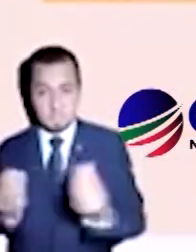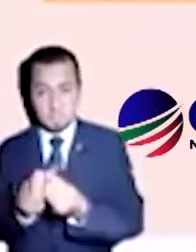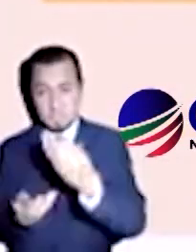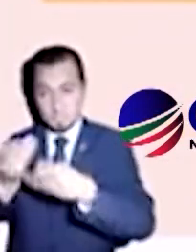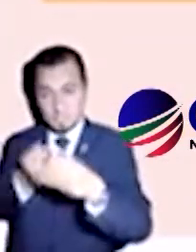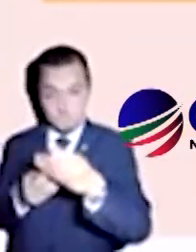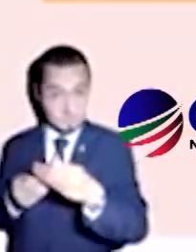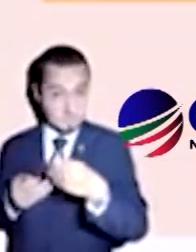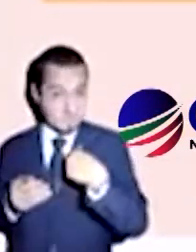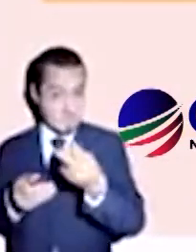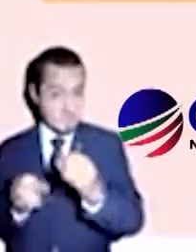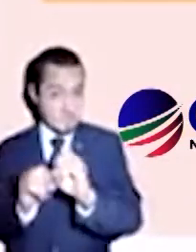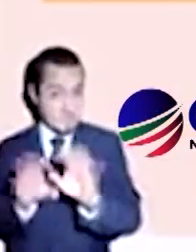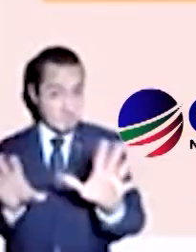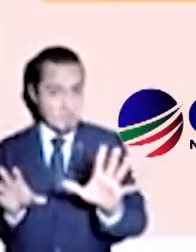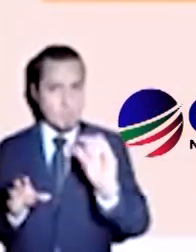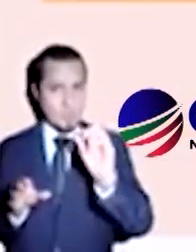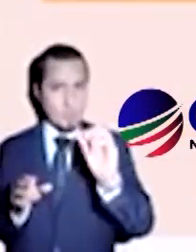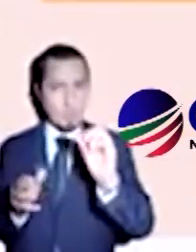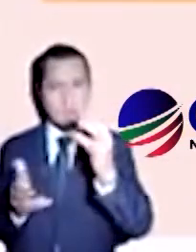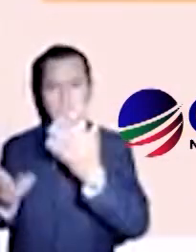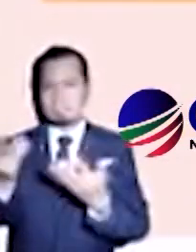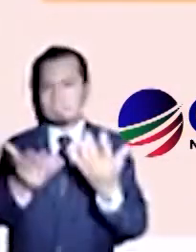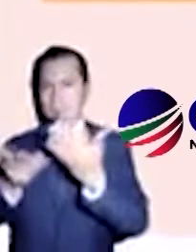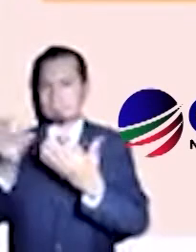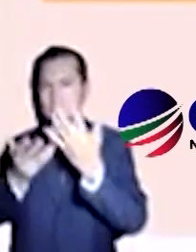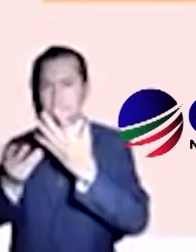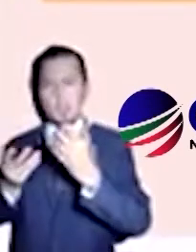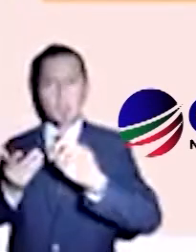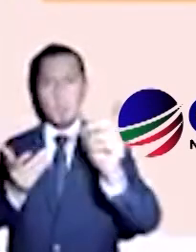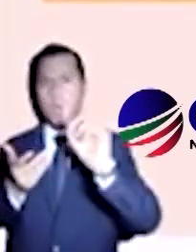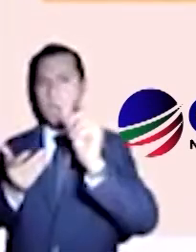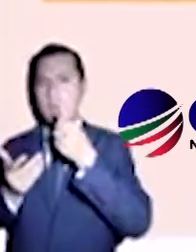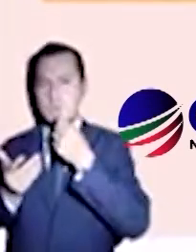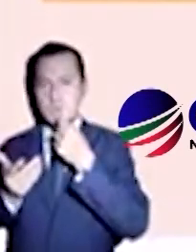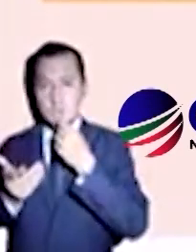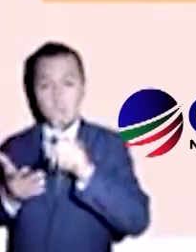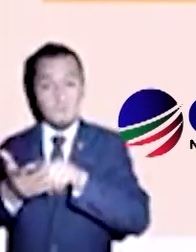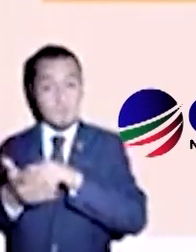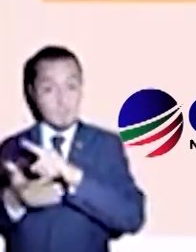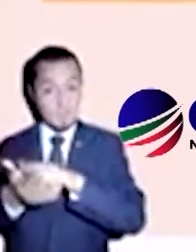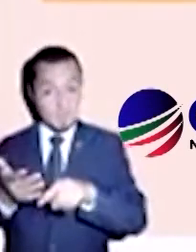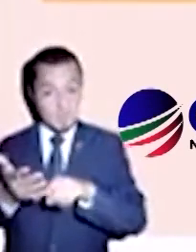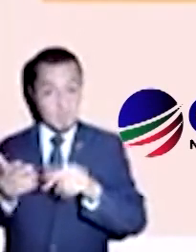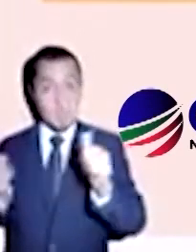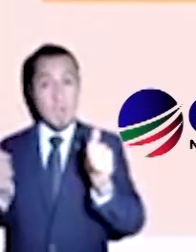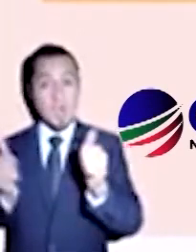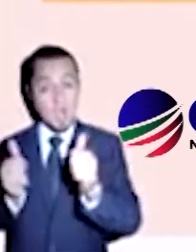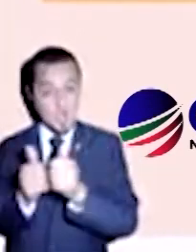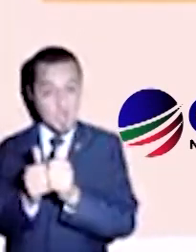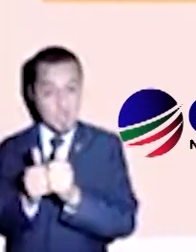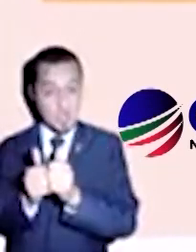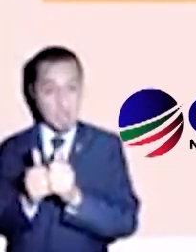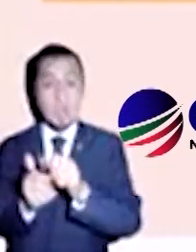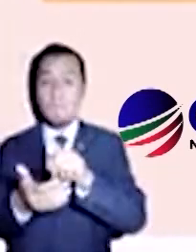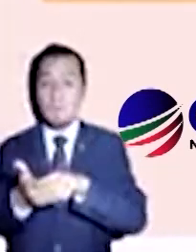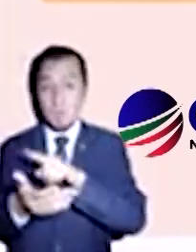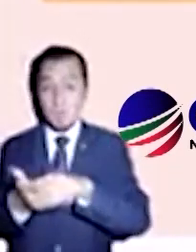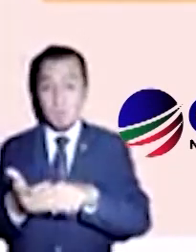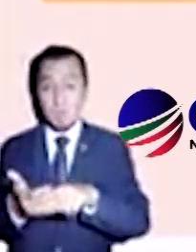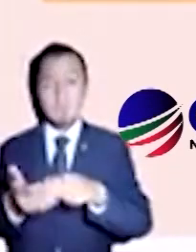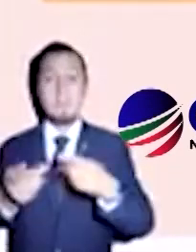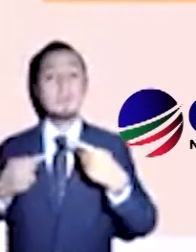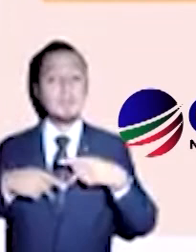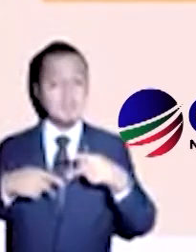quiero que quede claro, porque ha causado mucha distracción este tema. Los votos vinculantes son los votos de